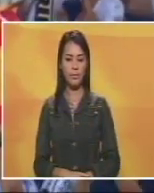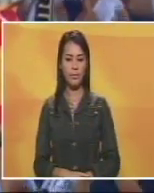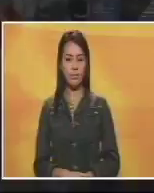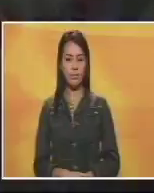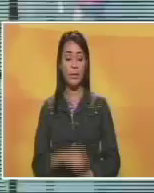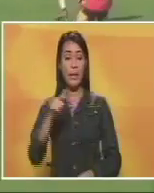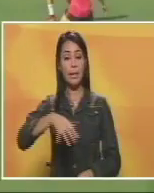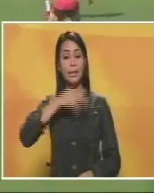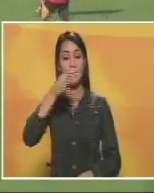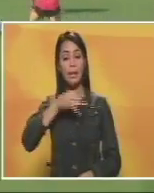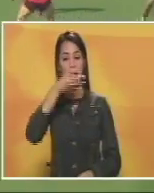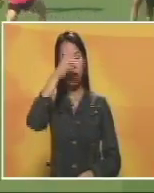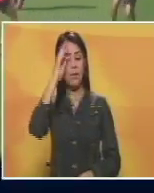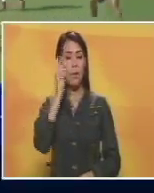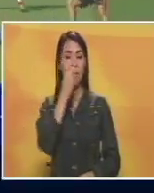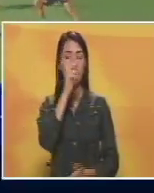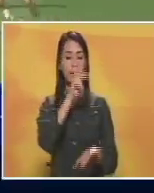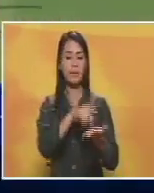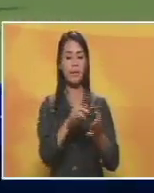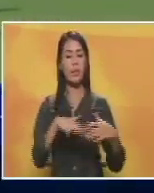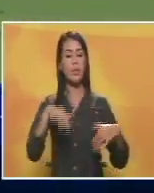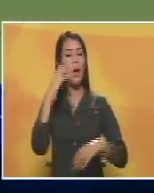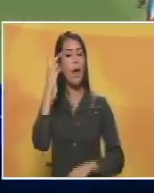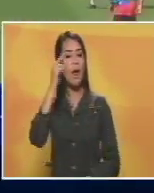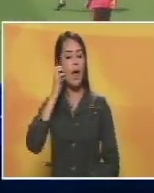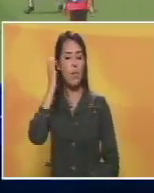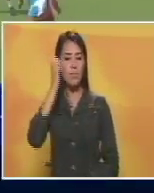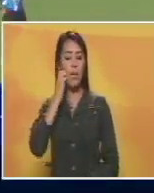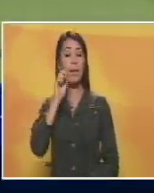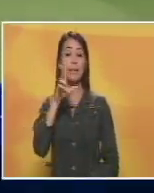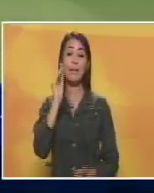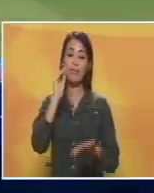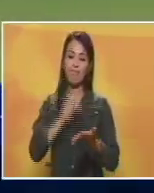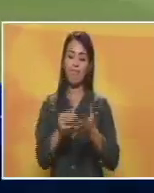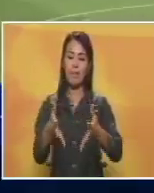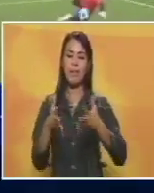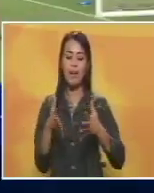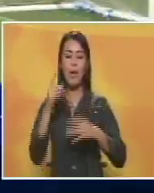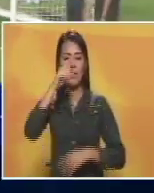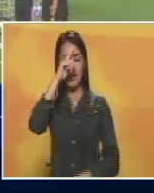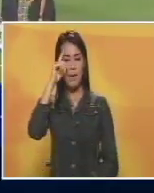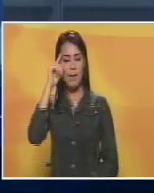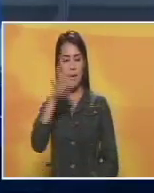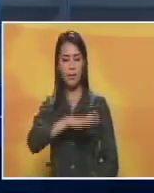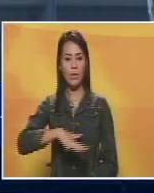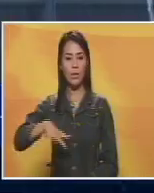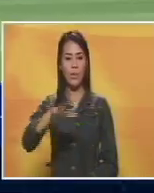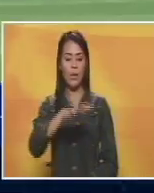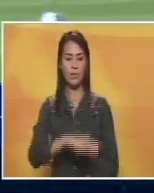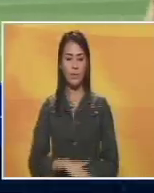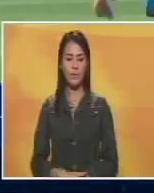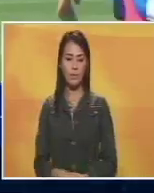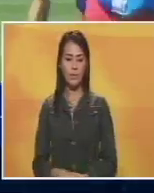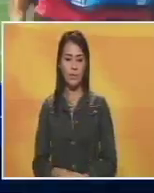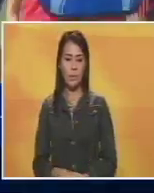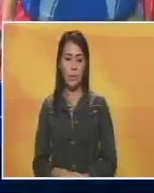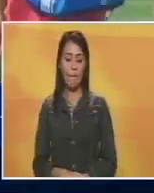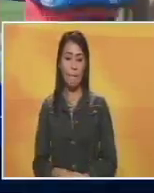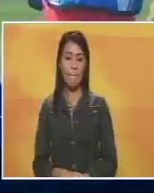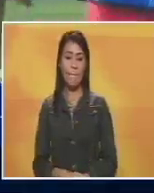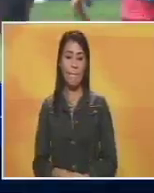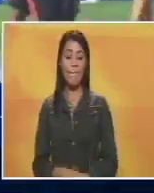Esta tarde la Roma visita al actual tricampeón de Europa y 13 veces ganador de la competición, el Real Madrid, en el estadio Santiago Bernabéu. En